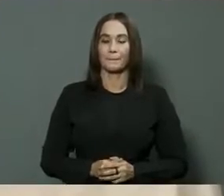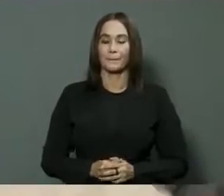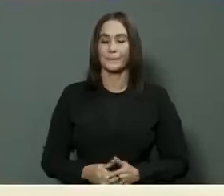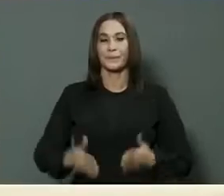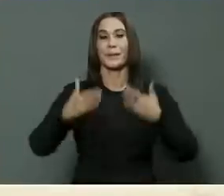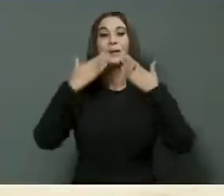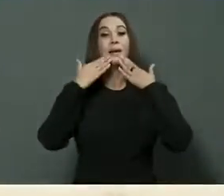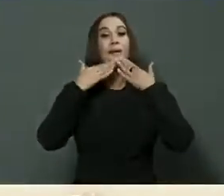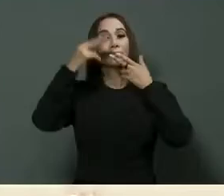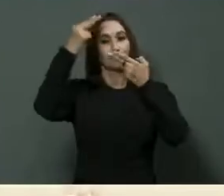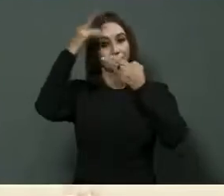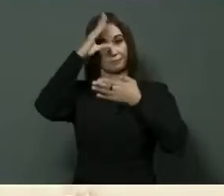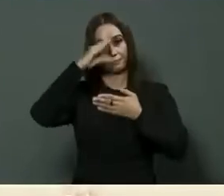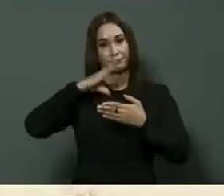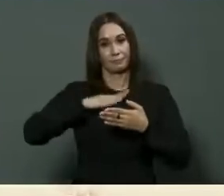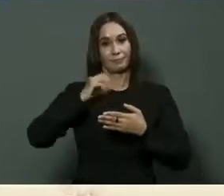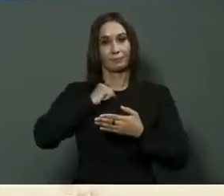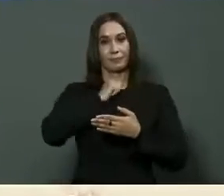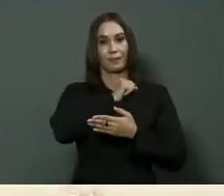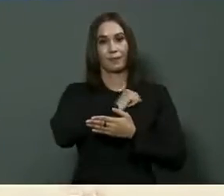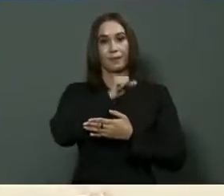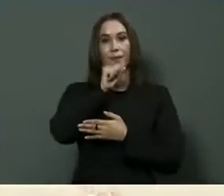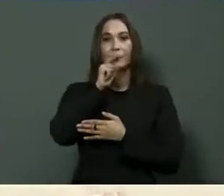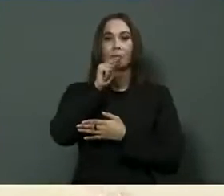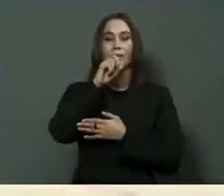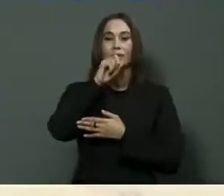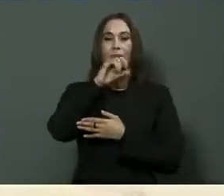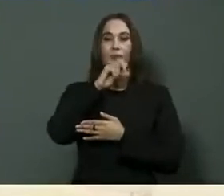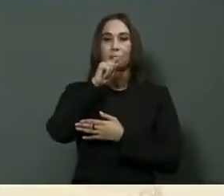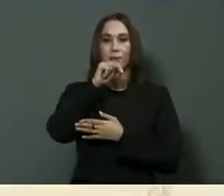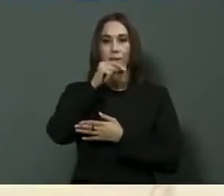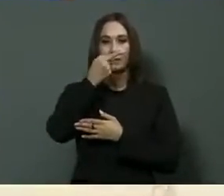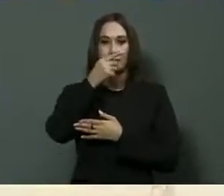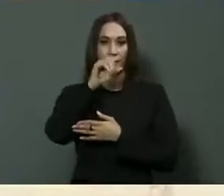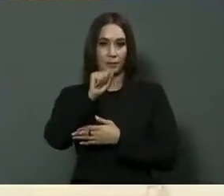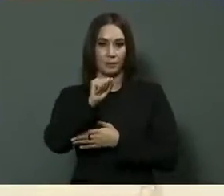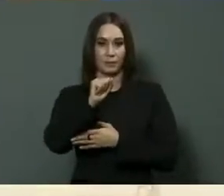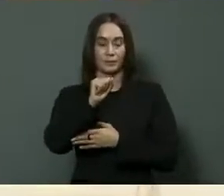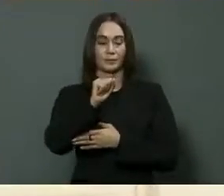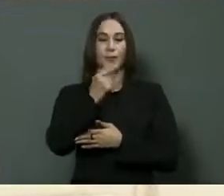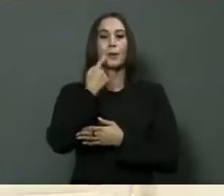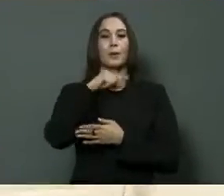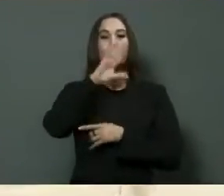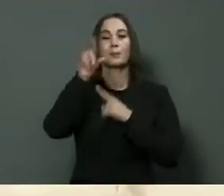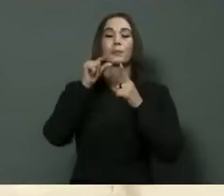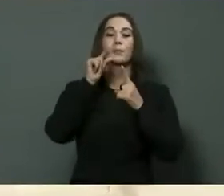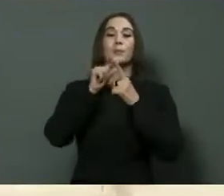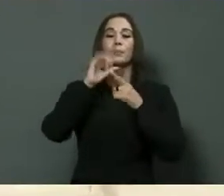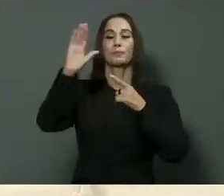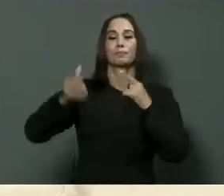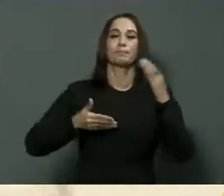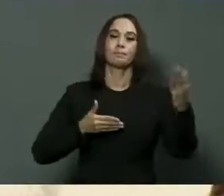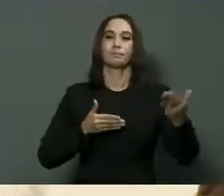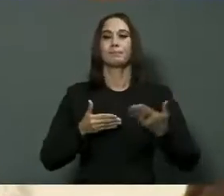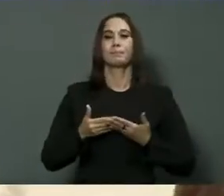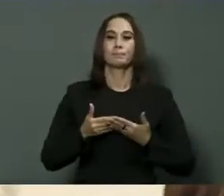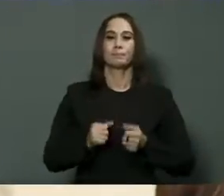Gracias, honorable señor alcalde Siquio N.G. de La Rosa, por sus palabras de